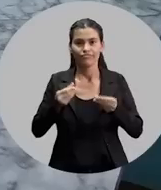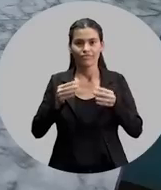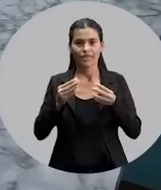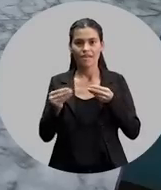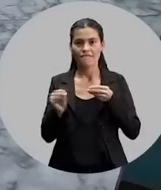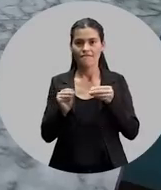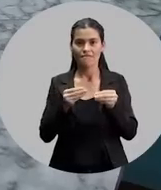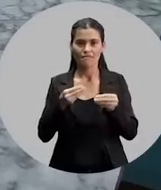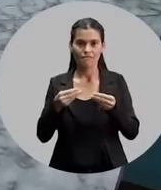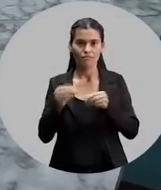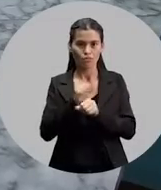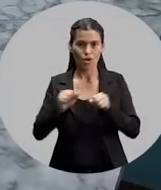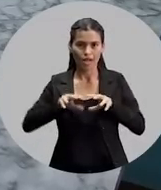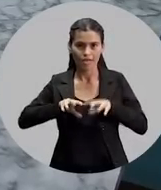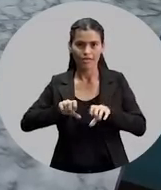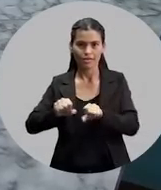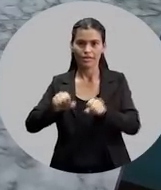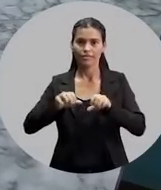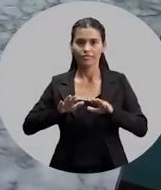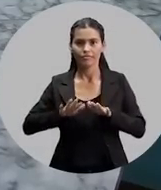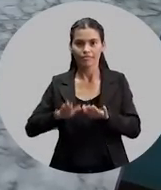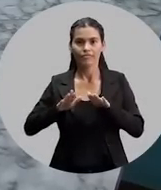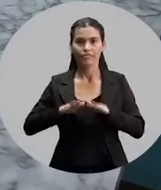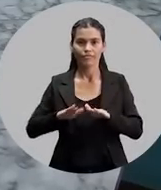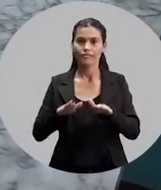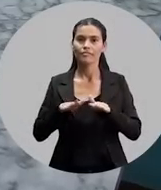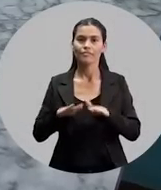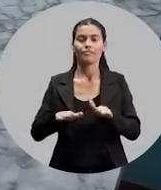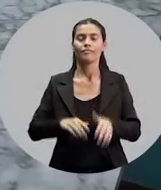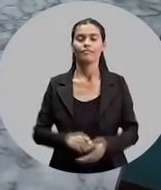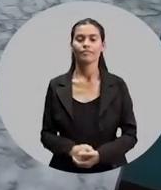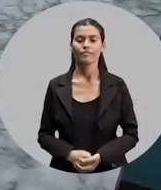blanda, que ya le podemos moldear.